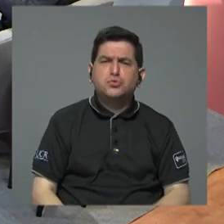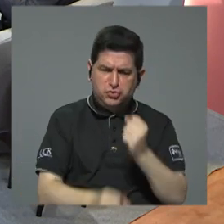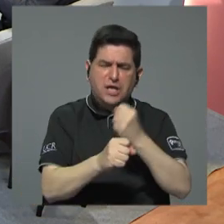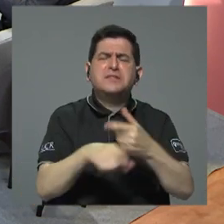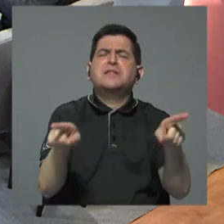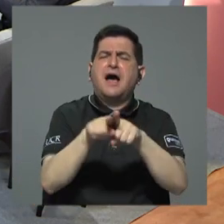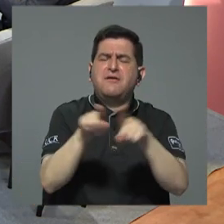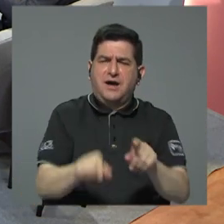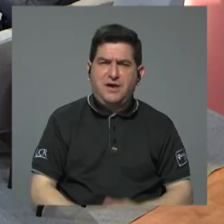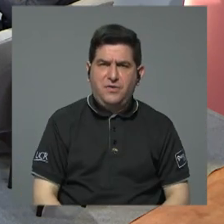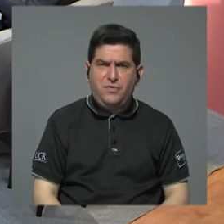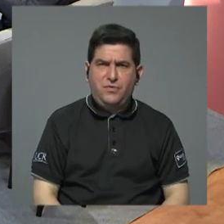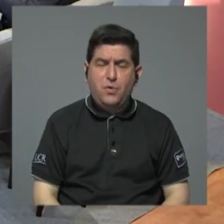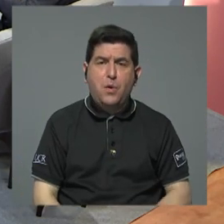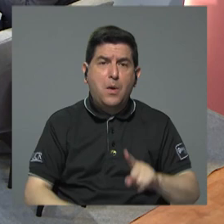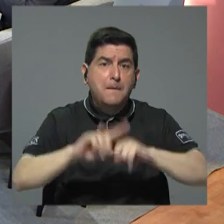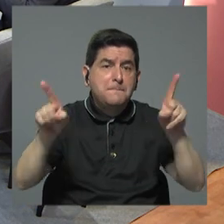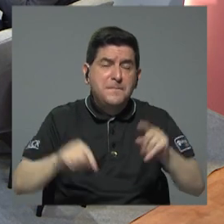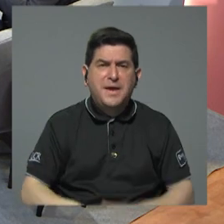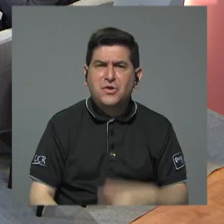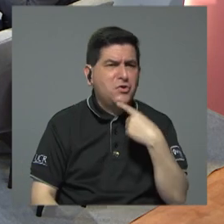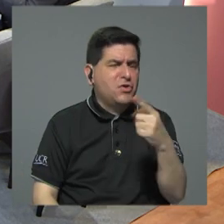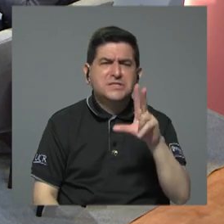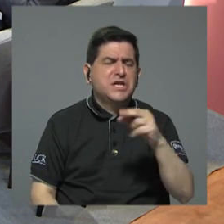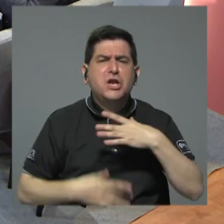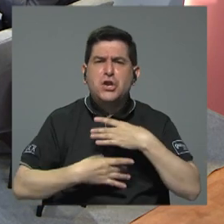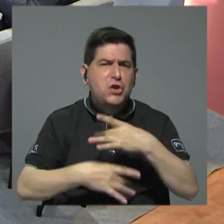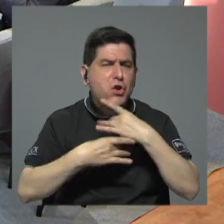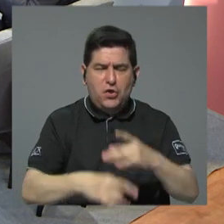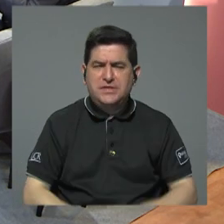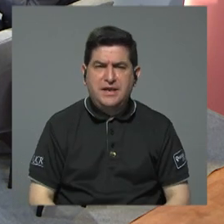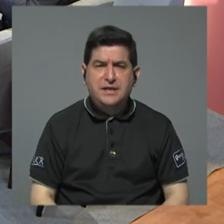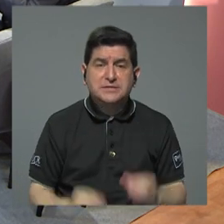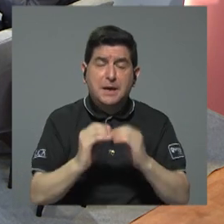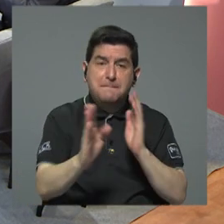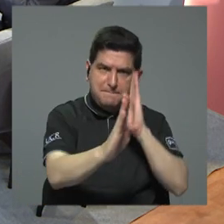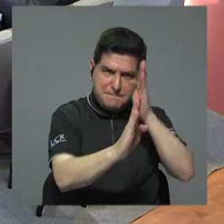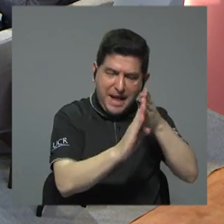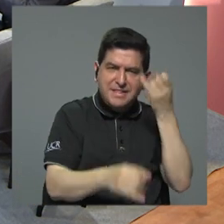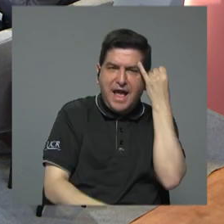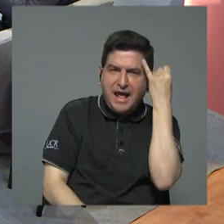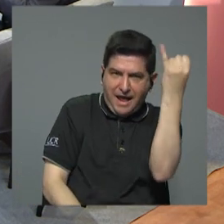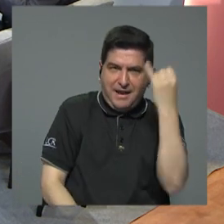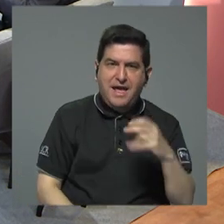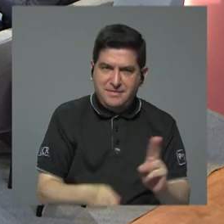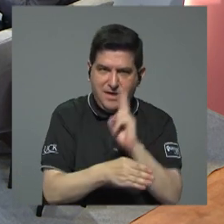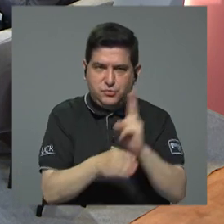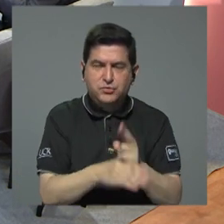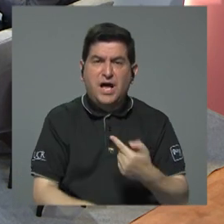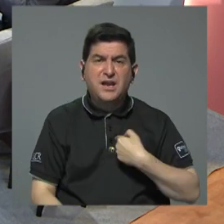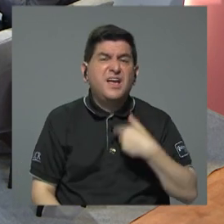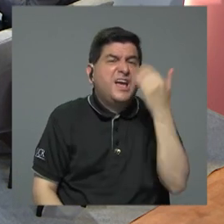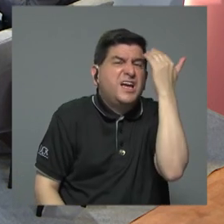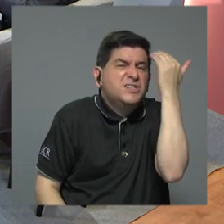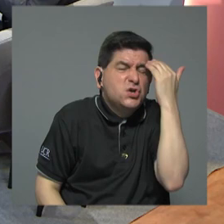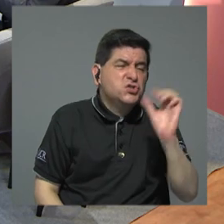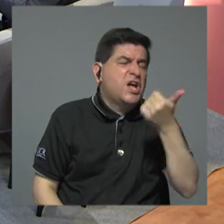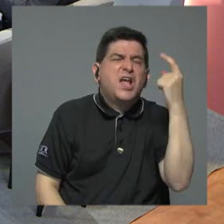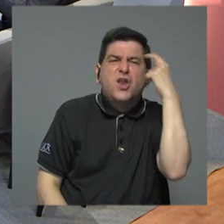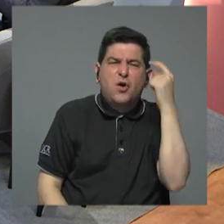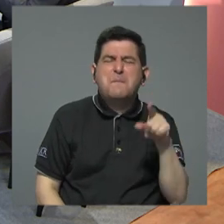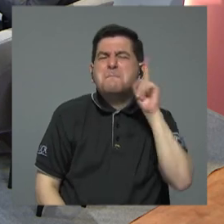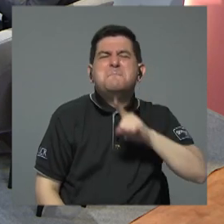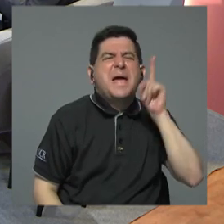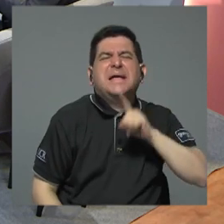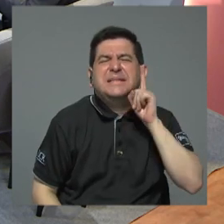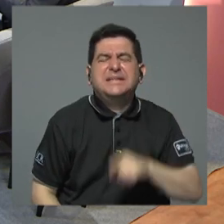gente. No voy vamos a apostillarle que no le interesa. Porque creo que debemos ser más leales en argumentos, bueno, porque eso decir que yo sé lo que el otro piensa es una